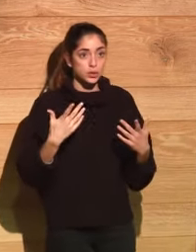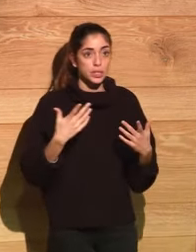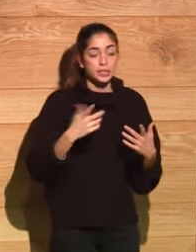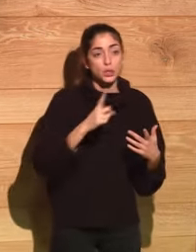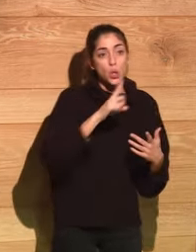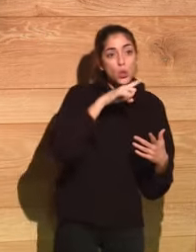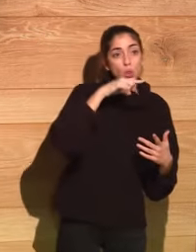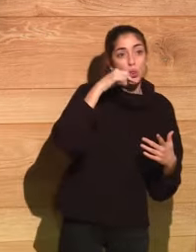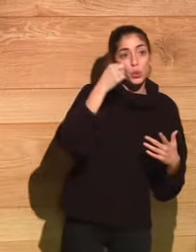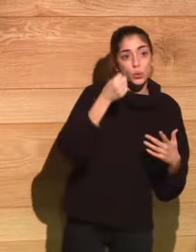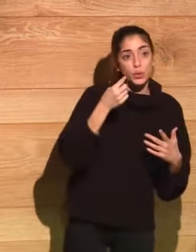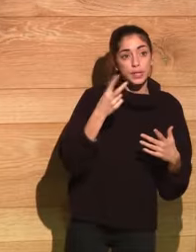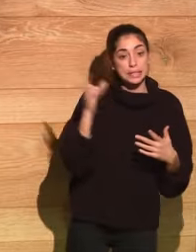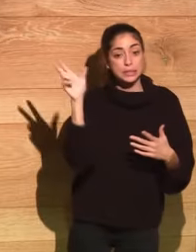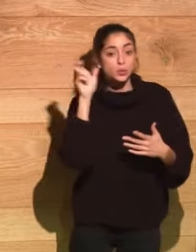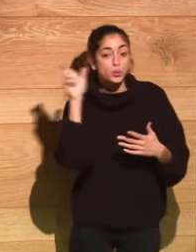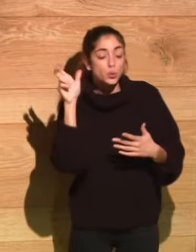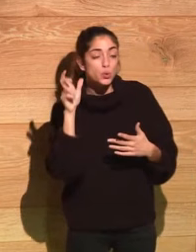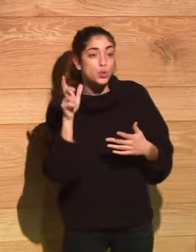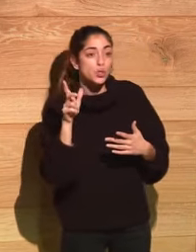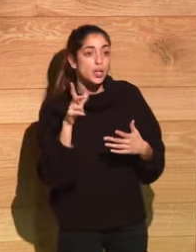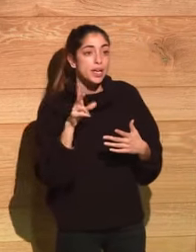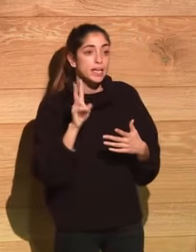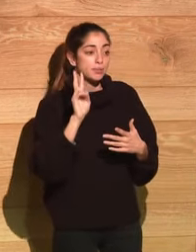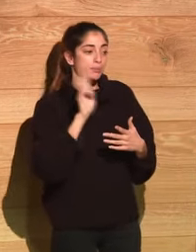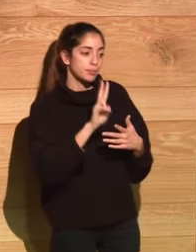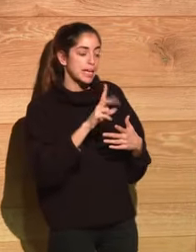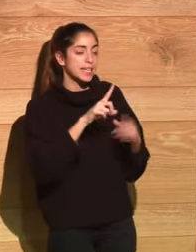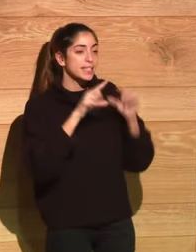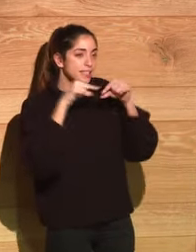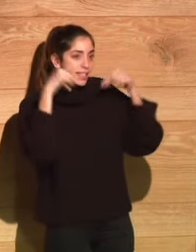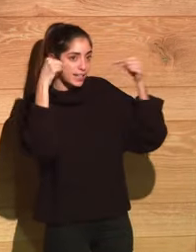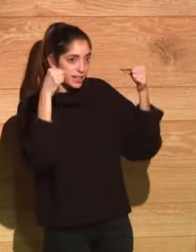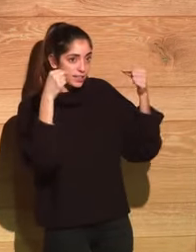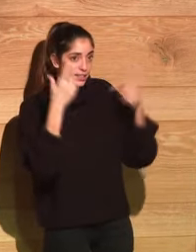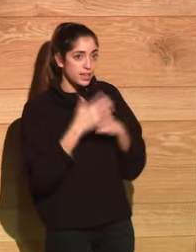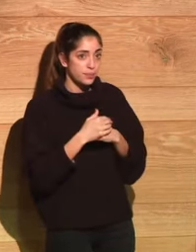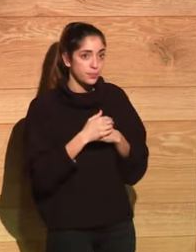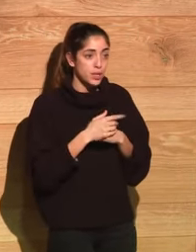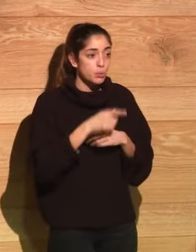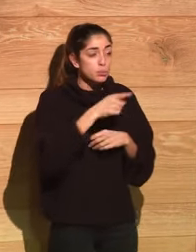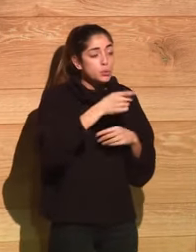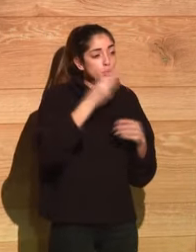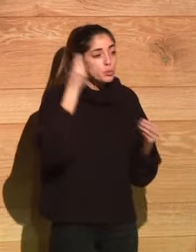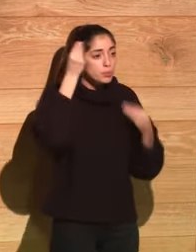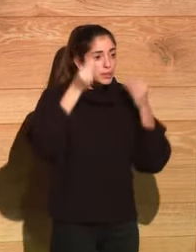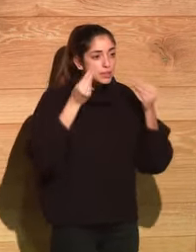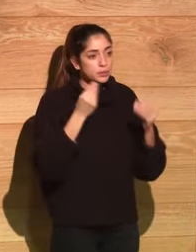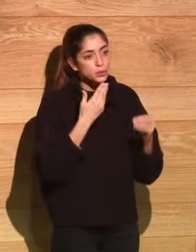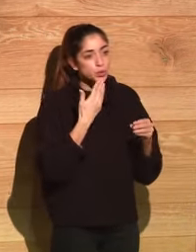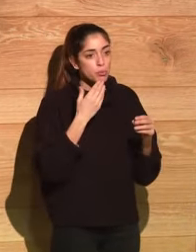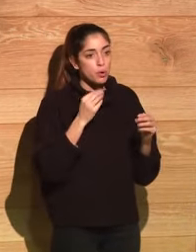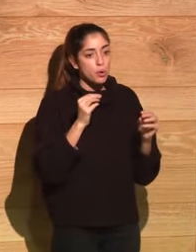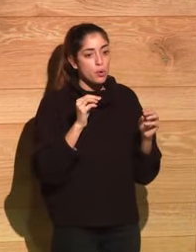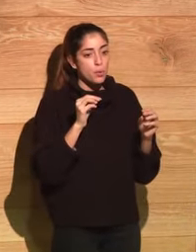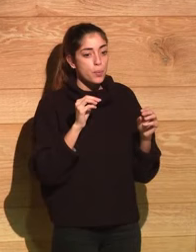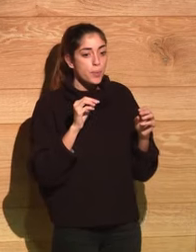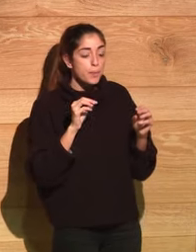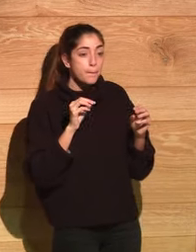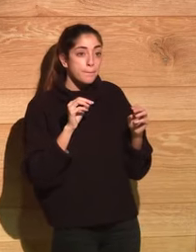risa. ¿Os parece que el amor de Safo del que habla Rosa en Saturnal es el paradigma de quizá del amor